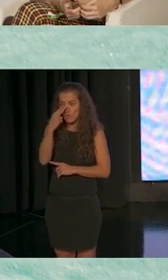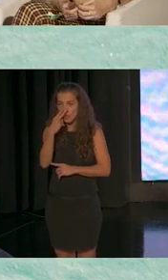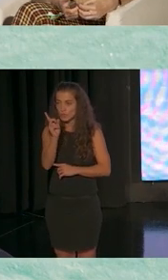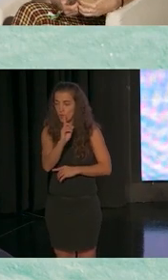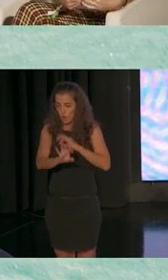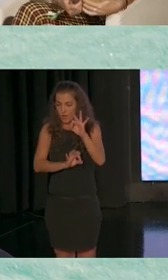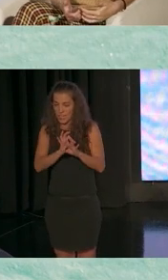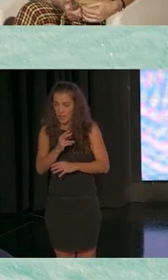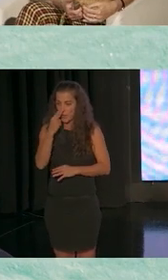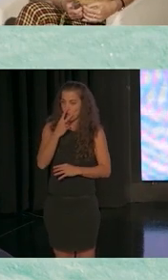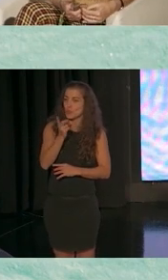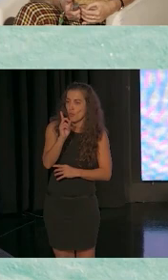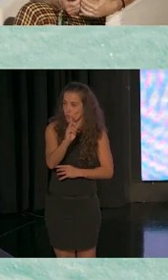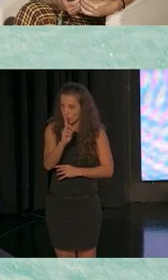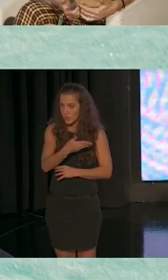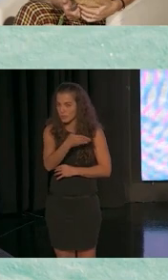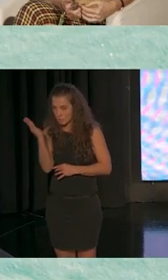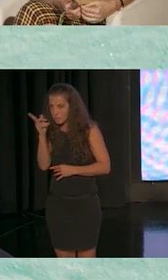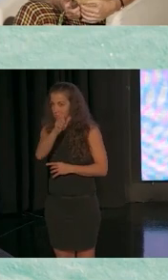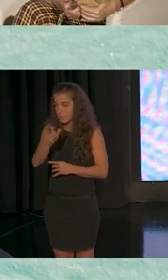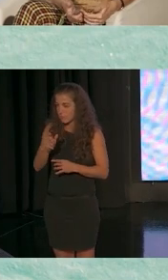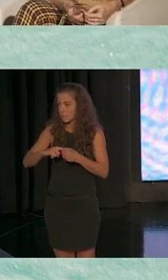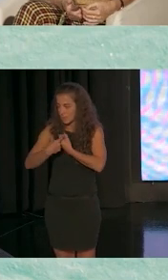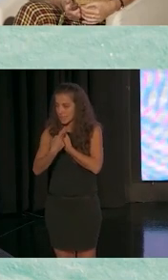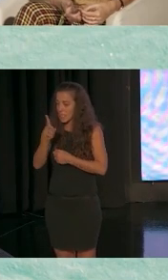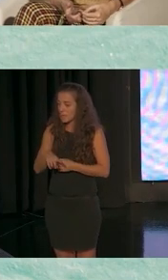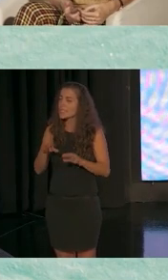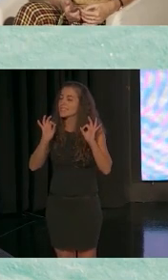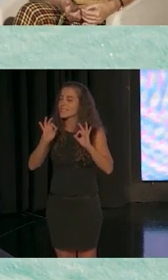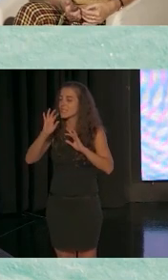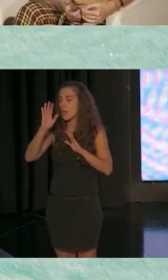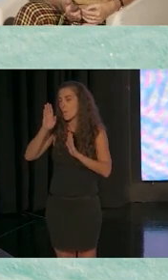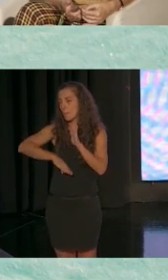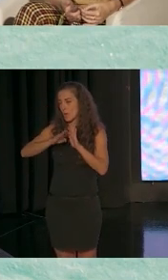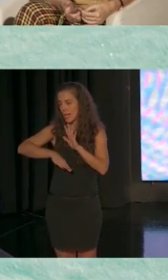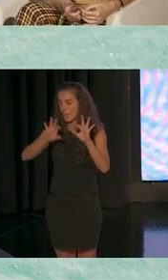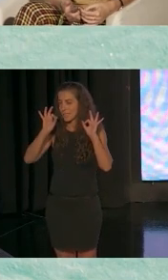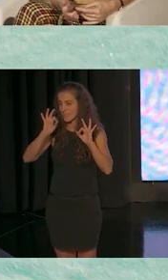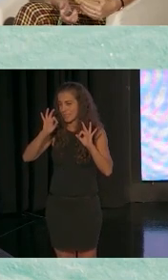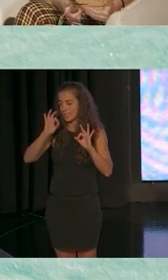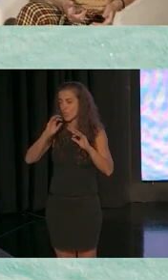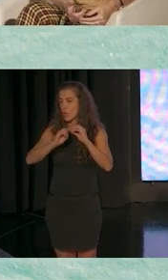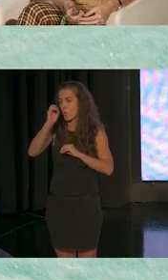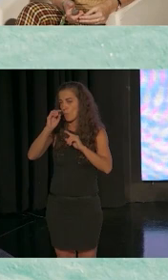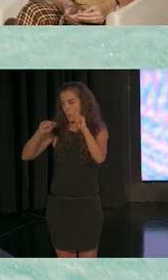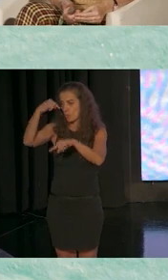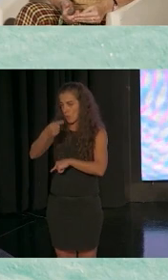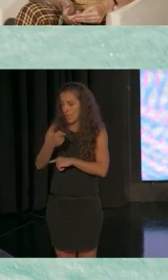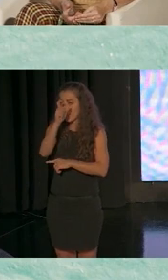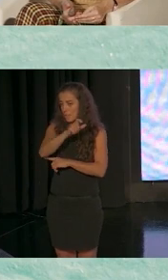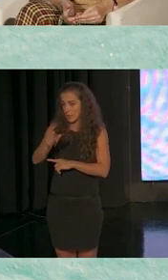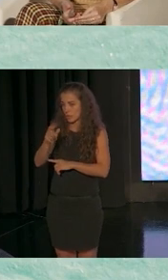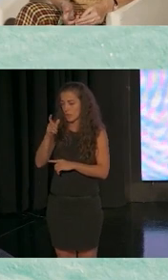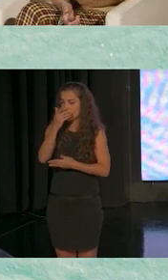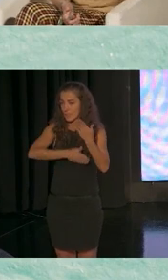no hemos organizado programas de posgrado como el máster en apoyos a personas con discapacidad intelectual y